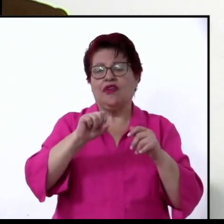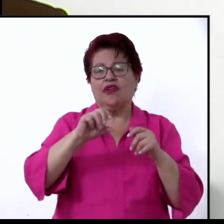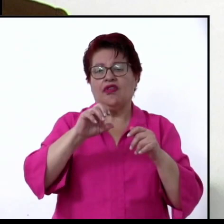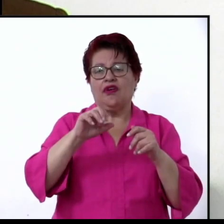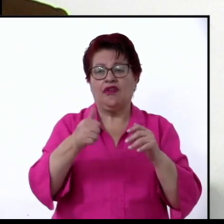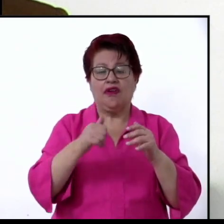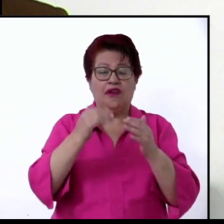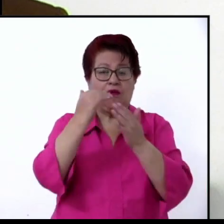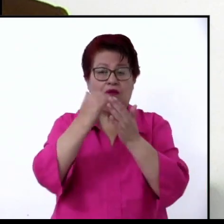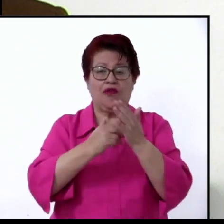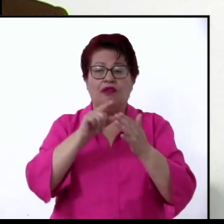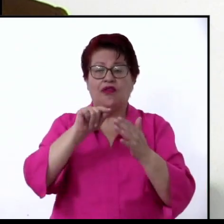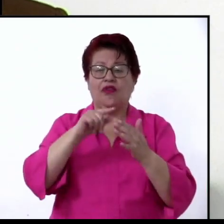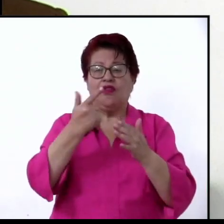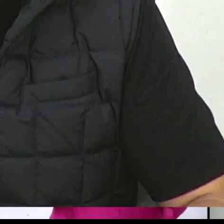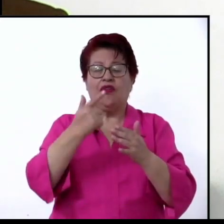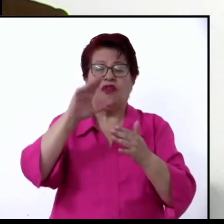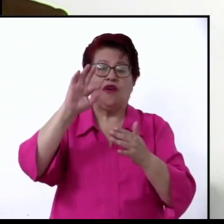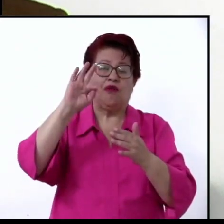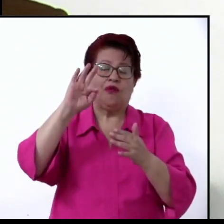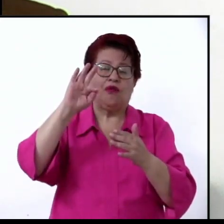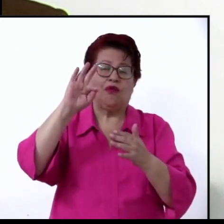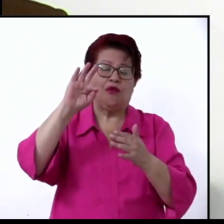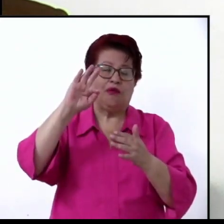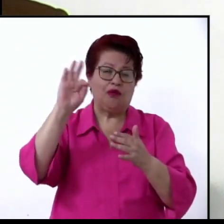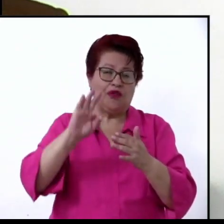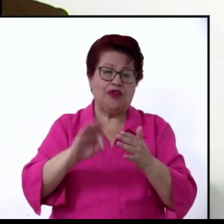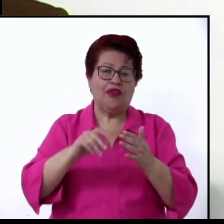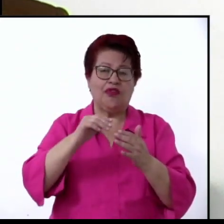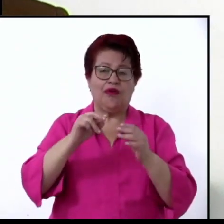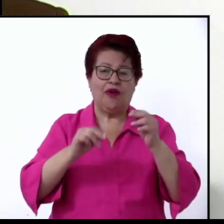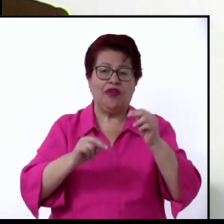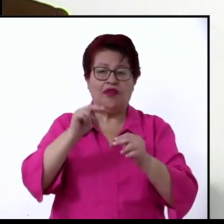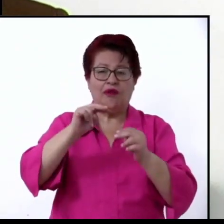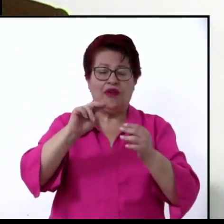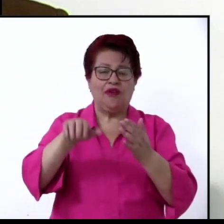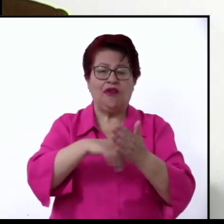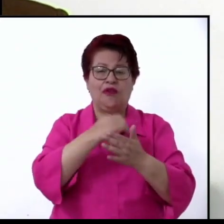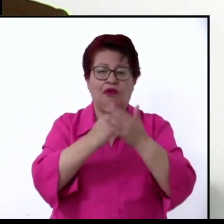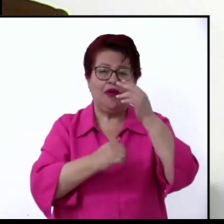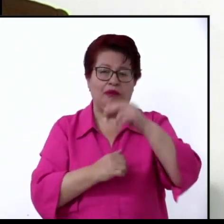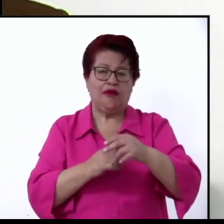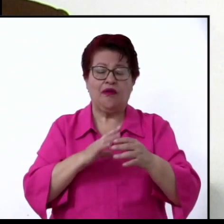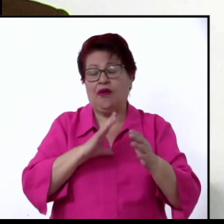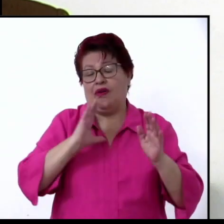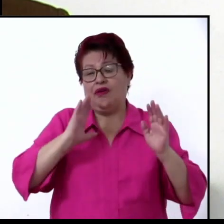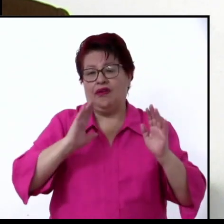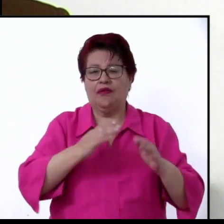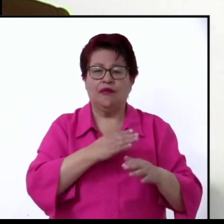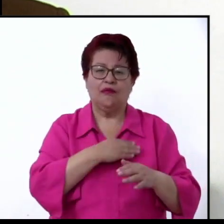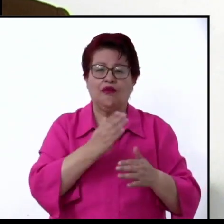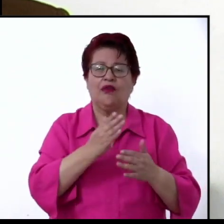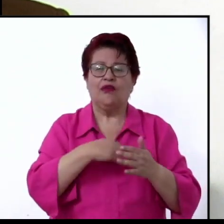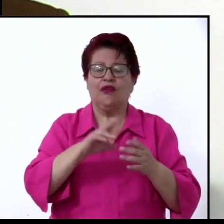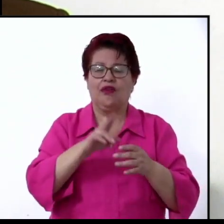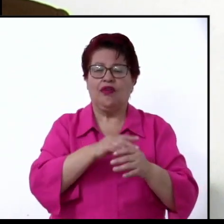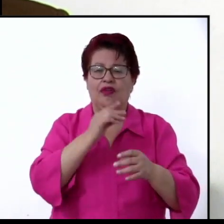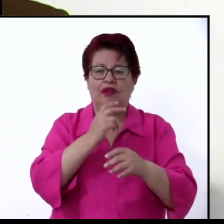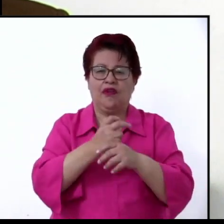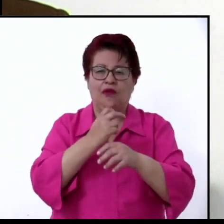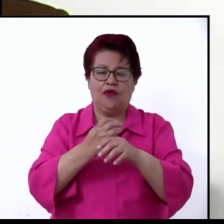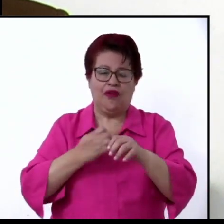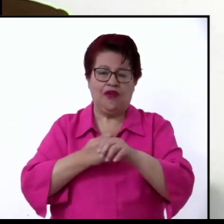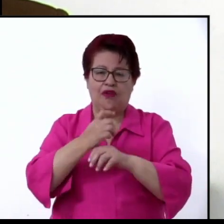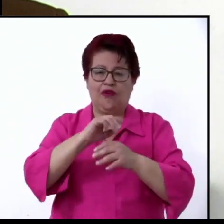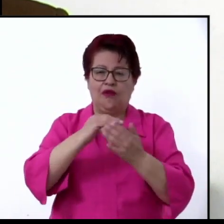una reducción del 71% a nivel Ciudad de México y bueno, la segunda entidad con